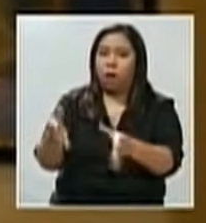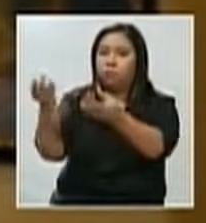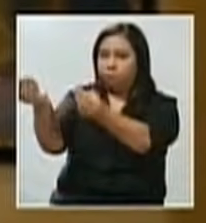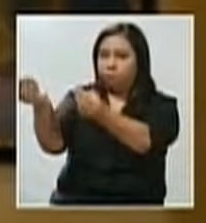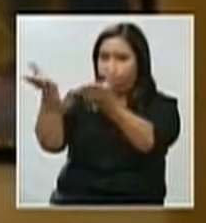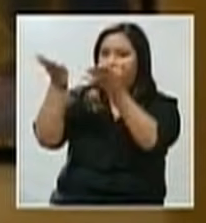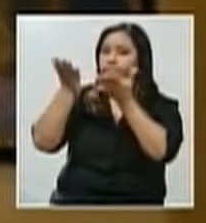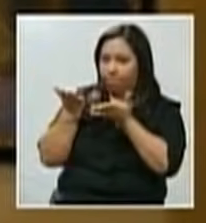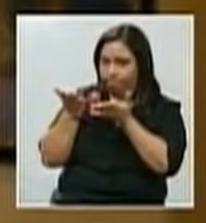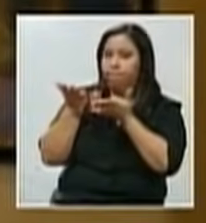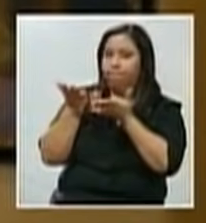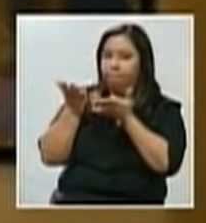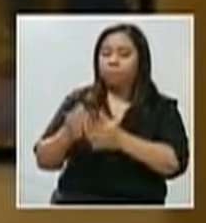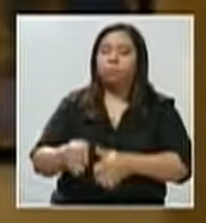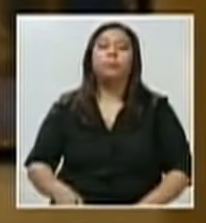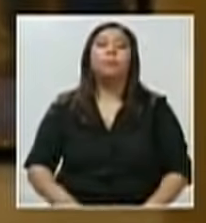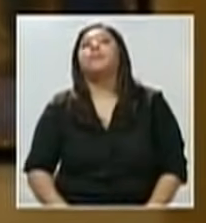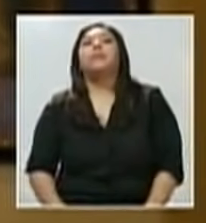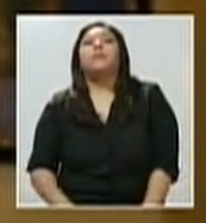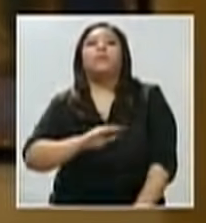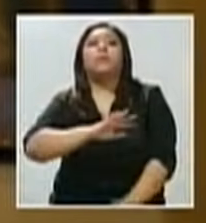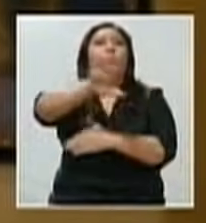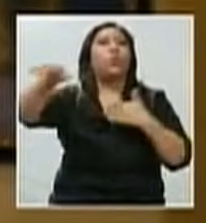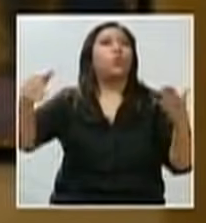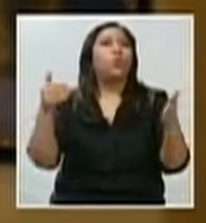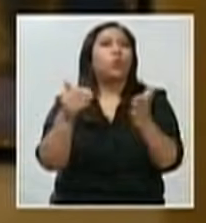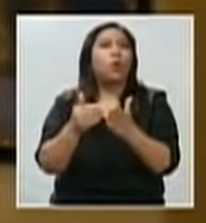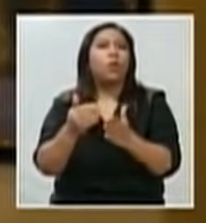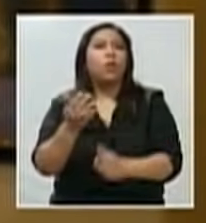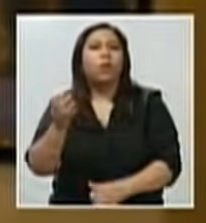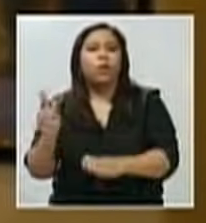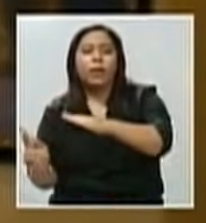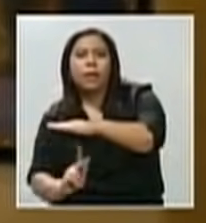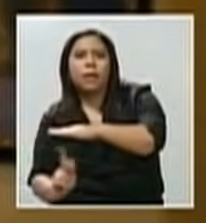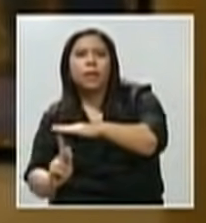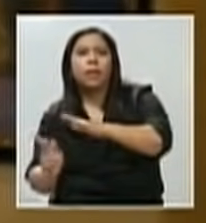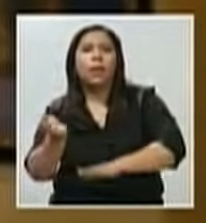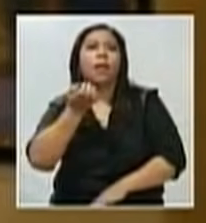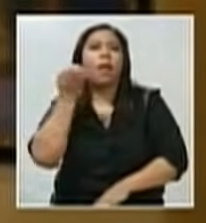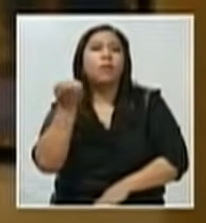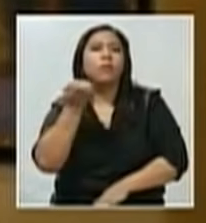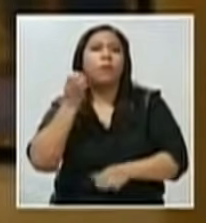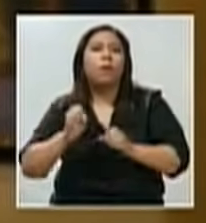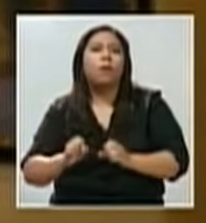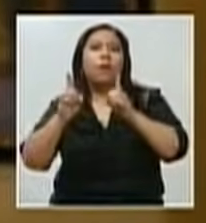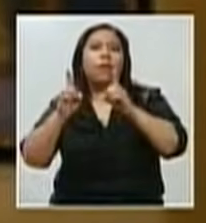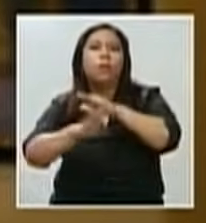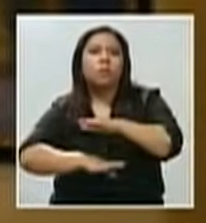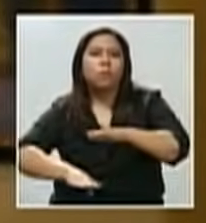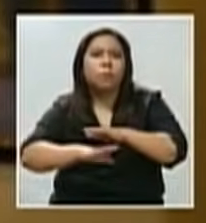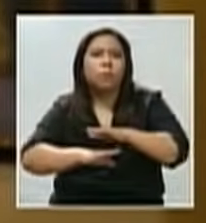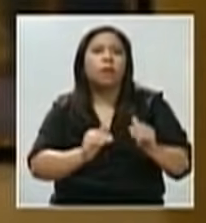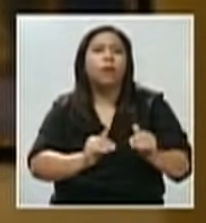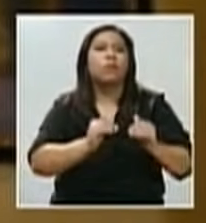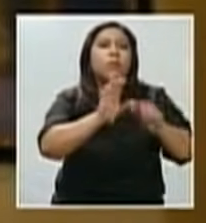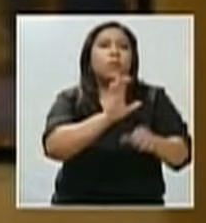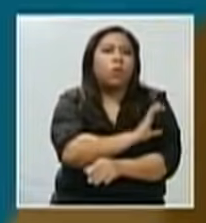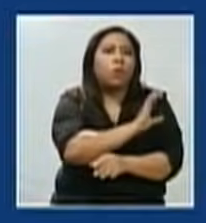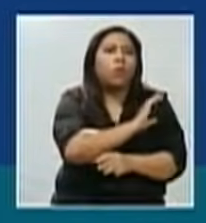no significa una apertura en todo el sistema educativo nacional, sino una apertura gradual y